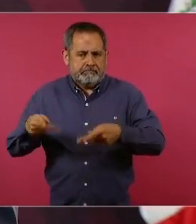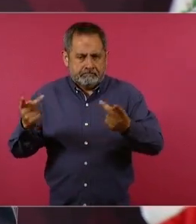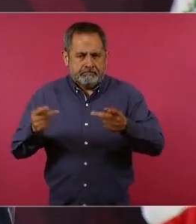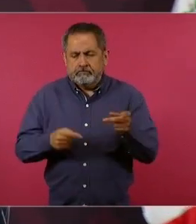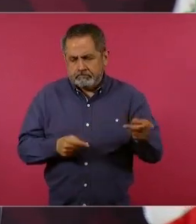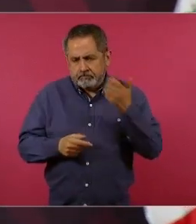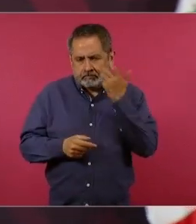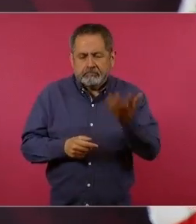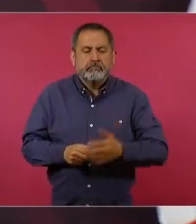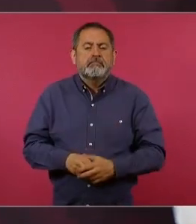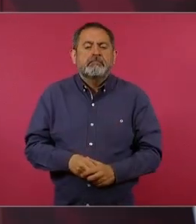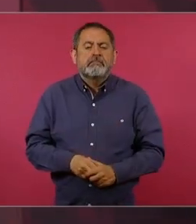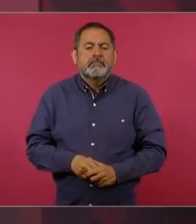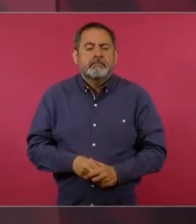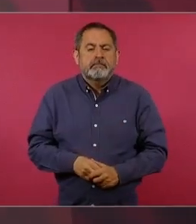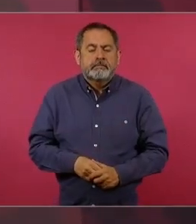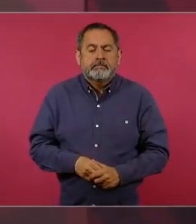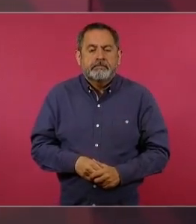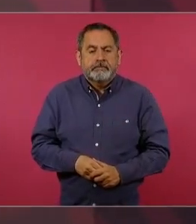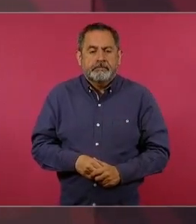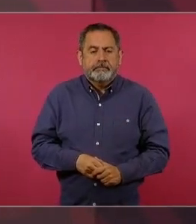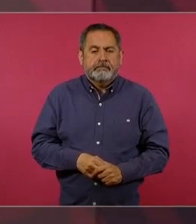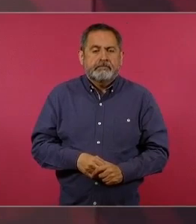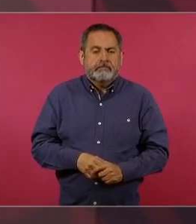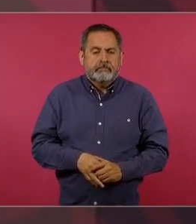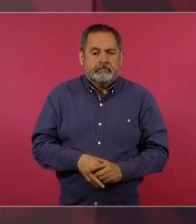Es un